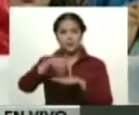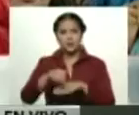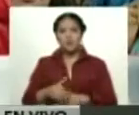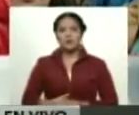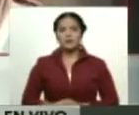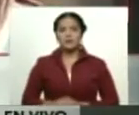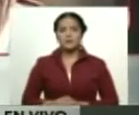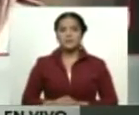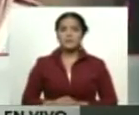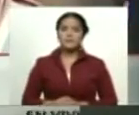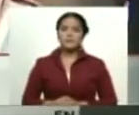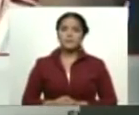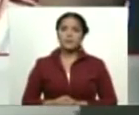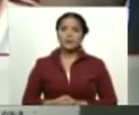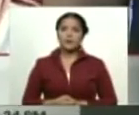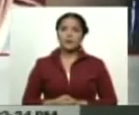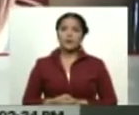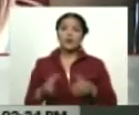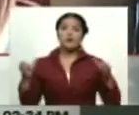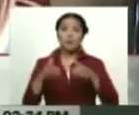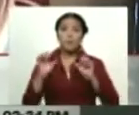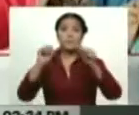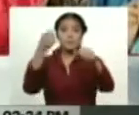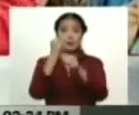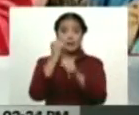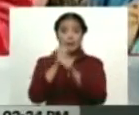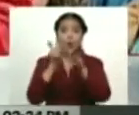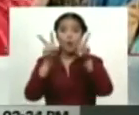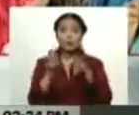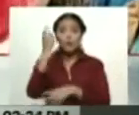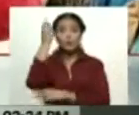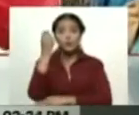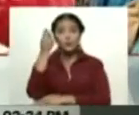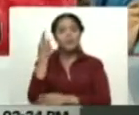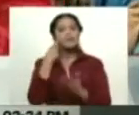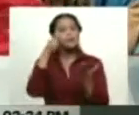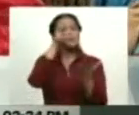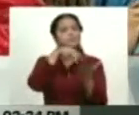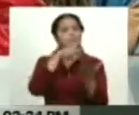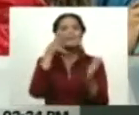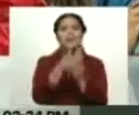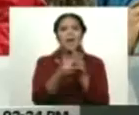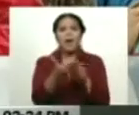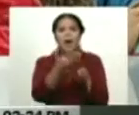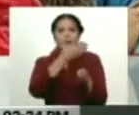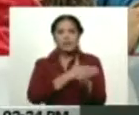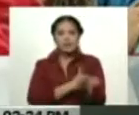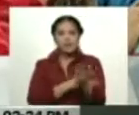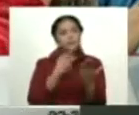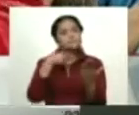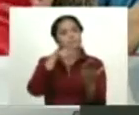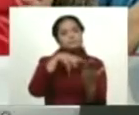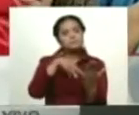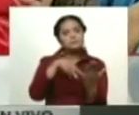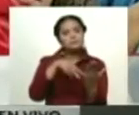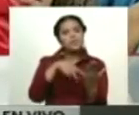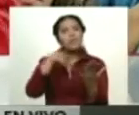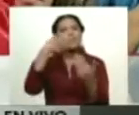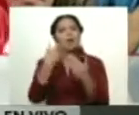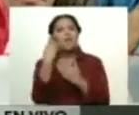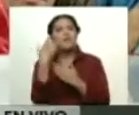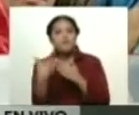y cuando llega una nueva legislatura, esa legislatura tiene que revisar qué ha pasado antes y cuáles son las